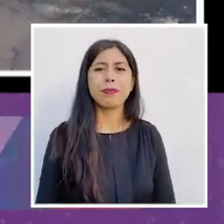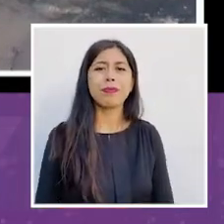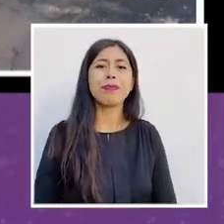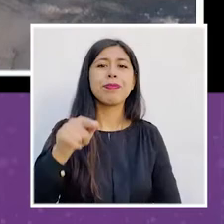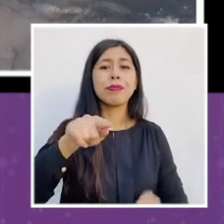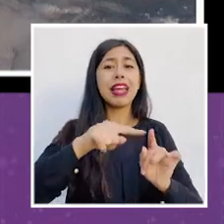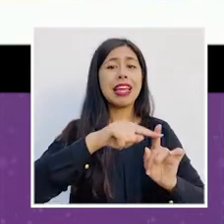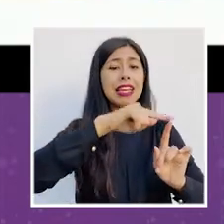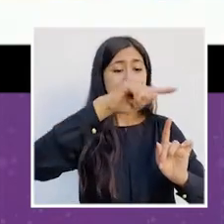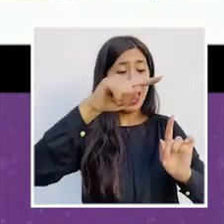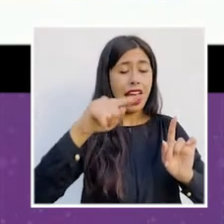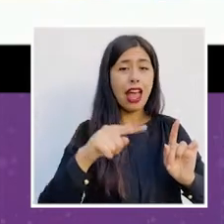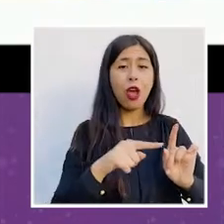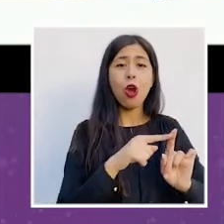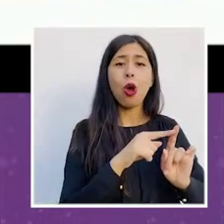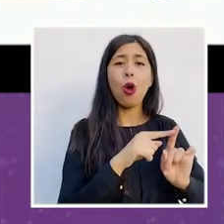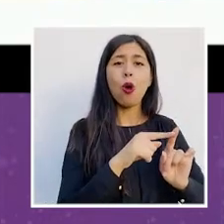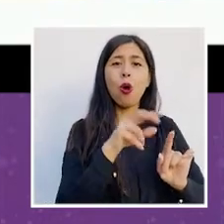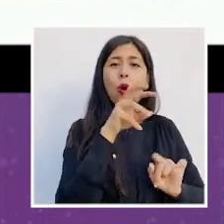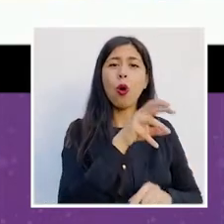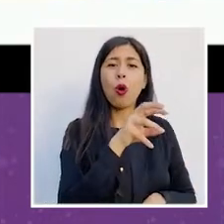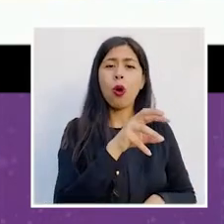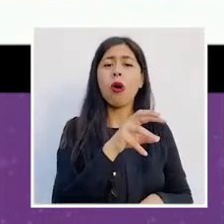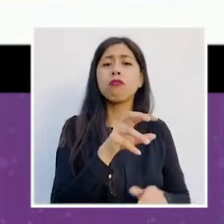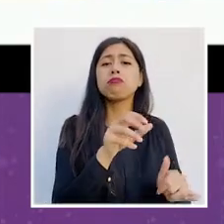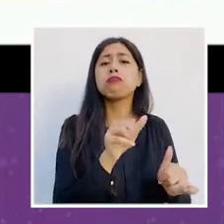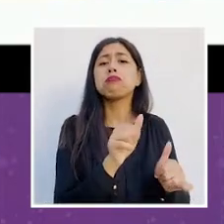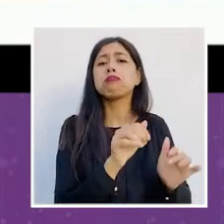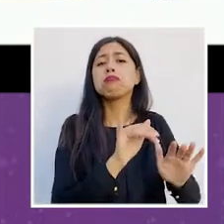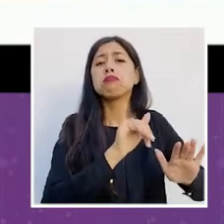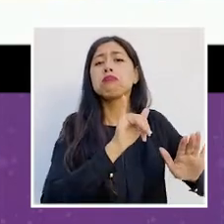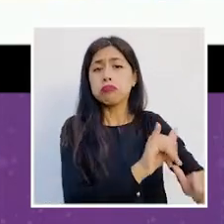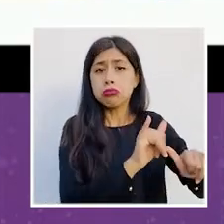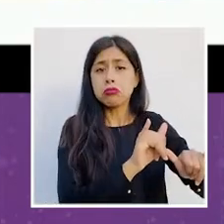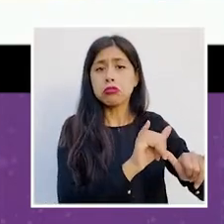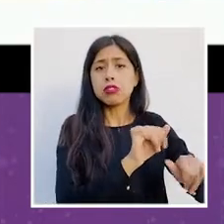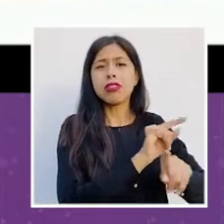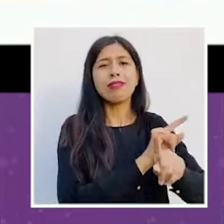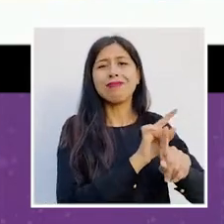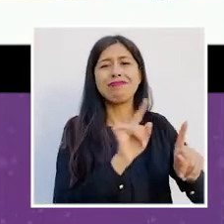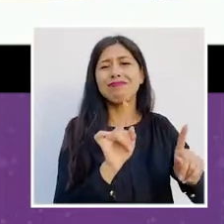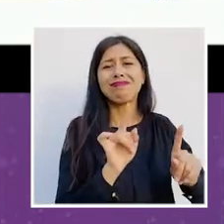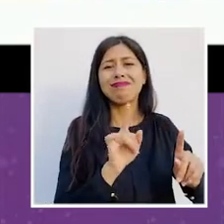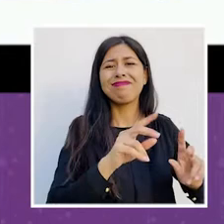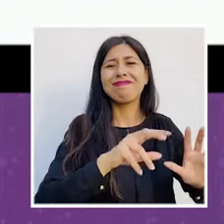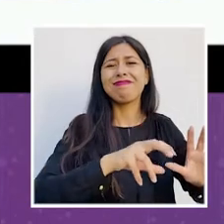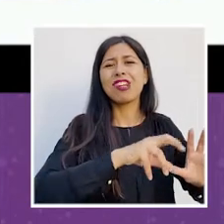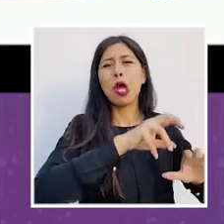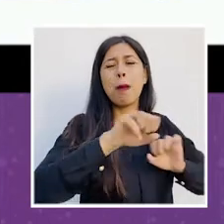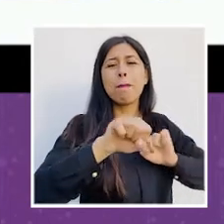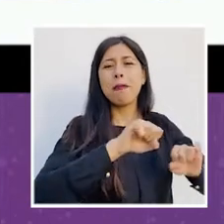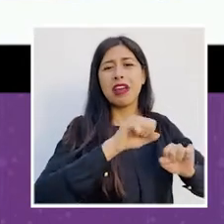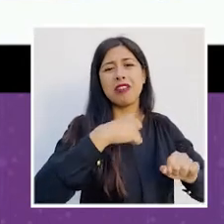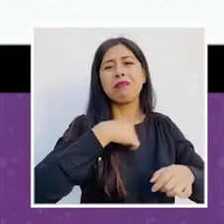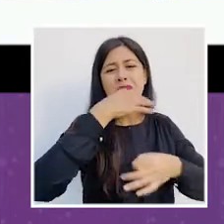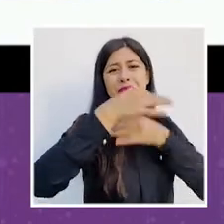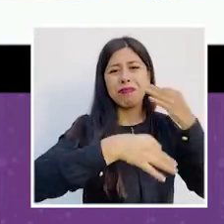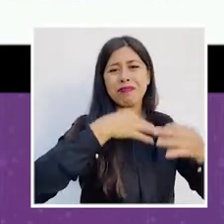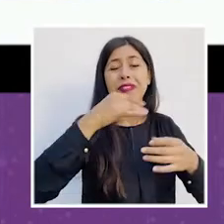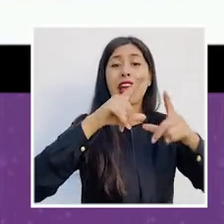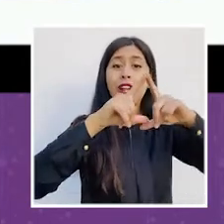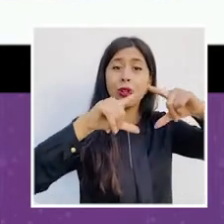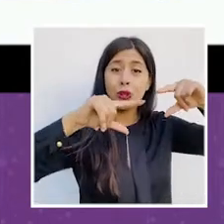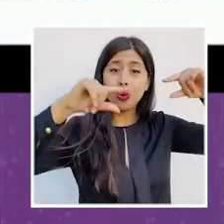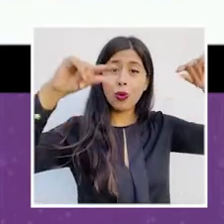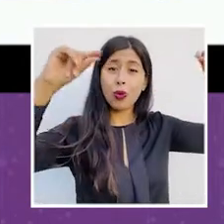Y este círculo, evidentemente, no está estático sobre la superficie de la Tierra por varias razones. Ya dijimos,